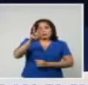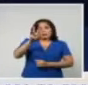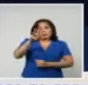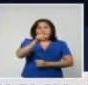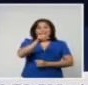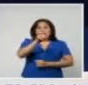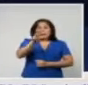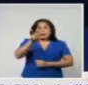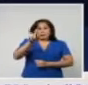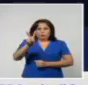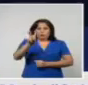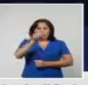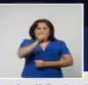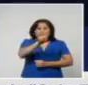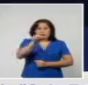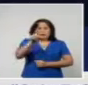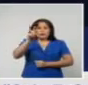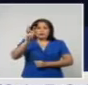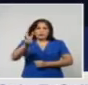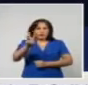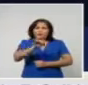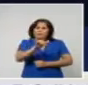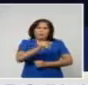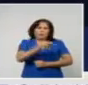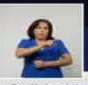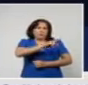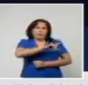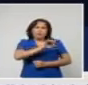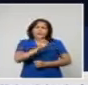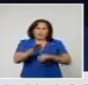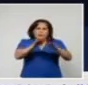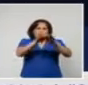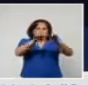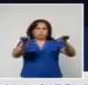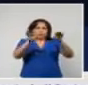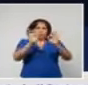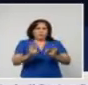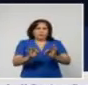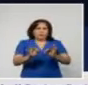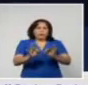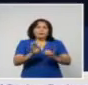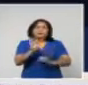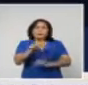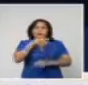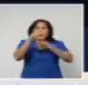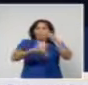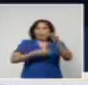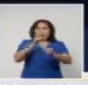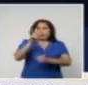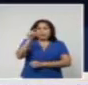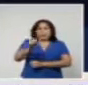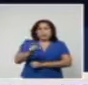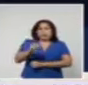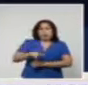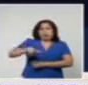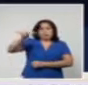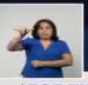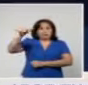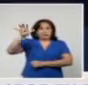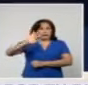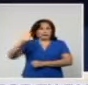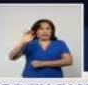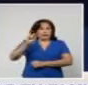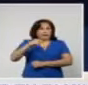113, al igual que en días anteriores. Mencionamos siempre las dos personas que se evacuaron y